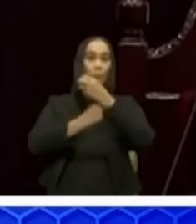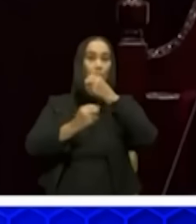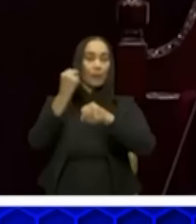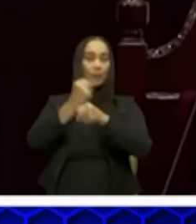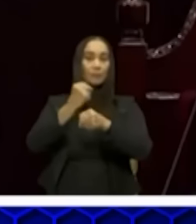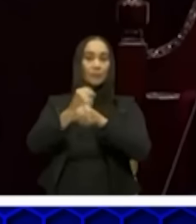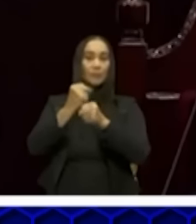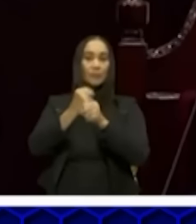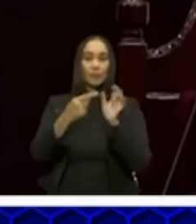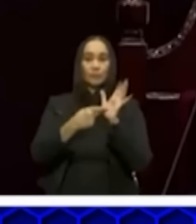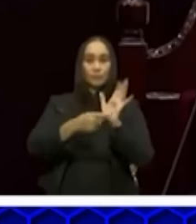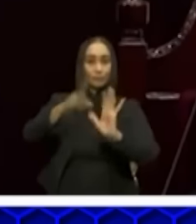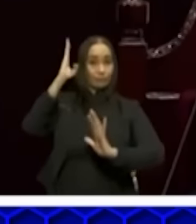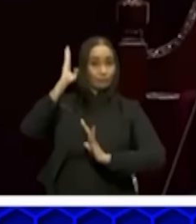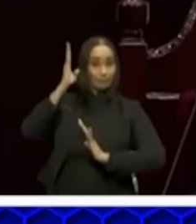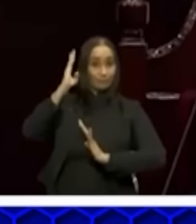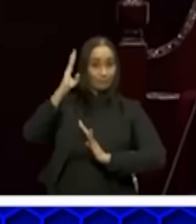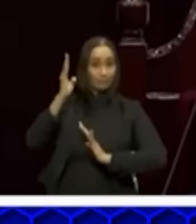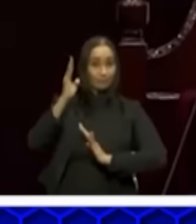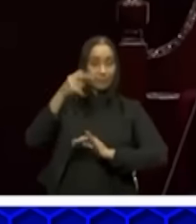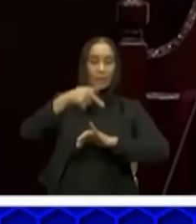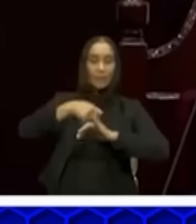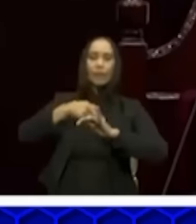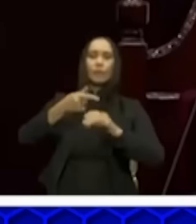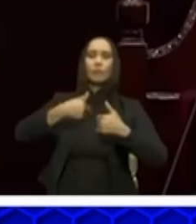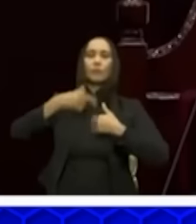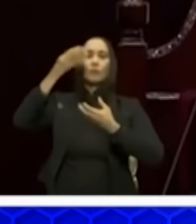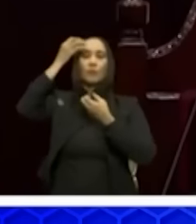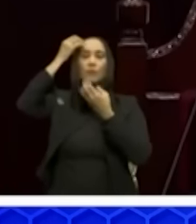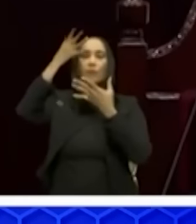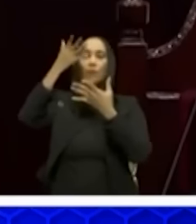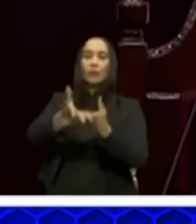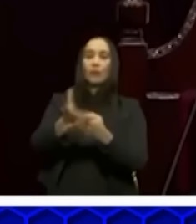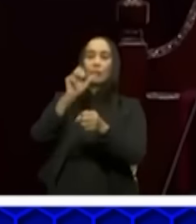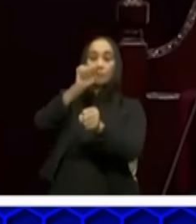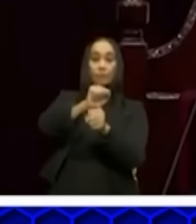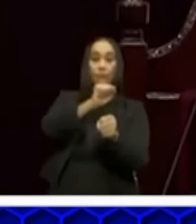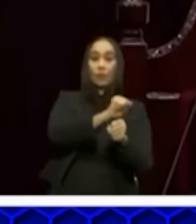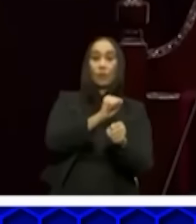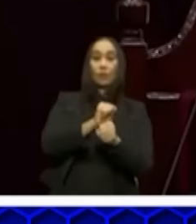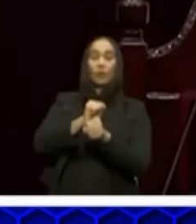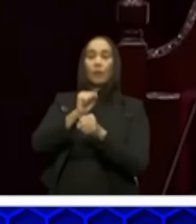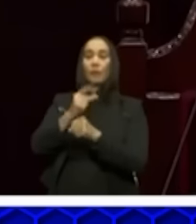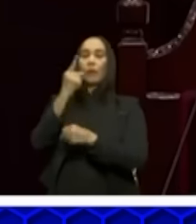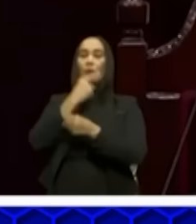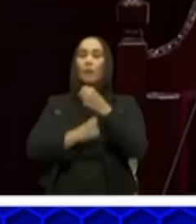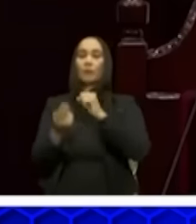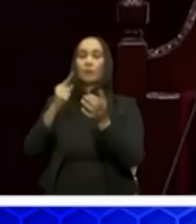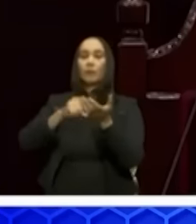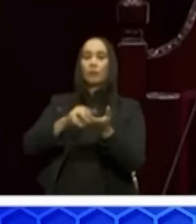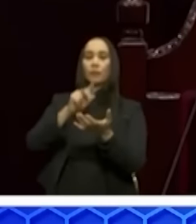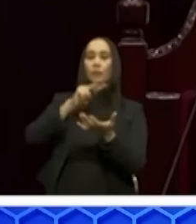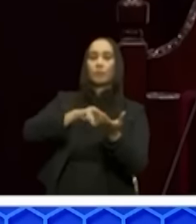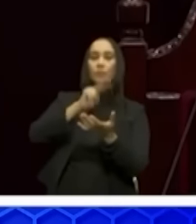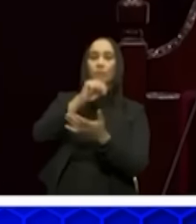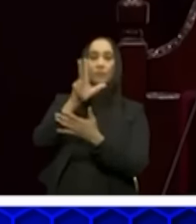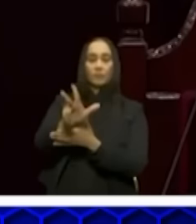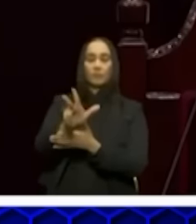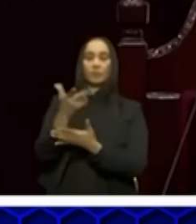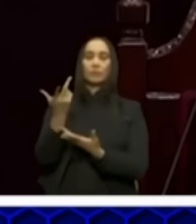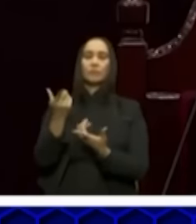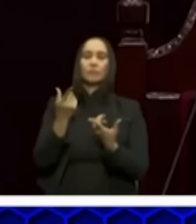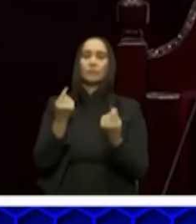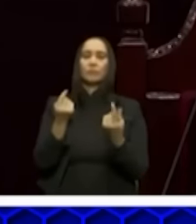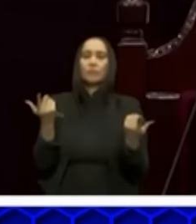gestión no solamente por los recursos invertidos sino por el impacto que tiene la ampliación de